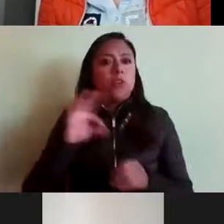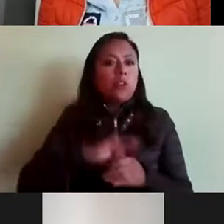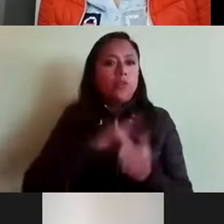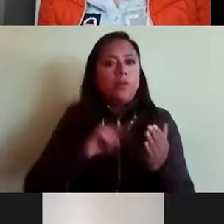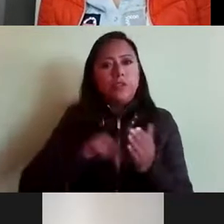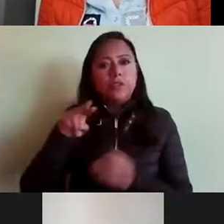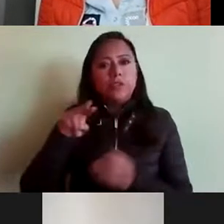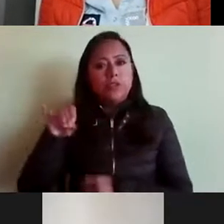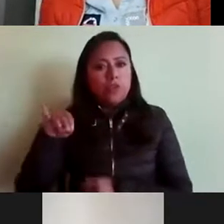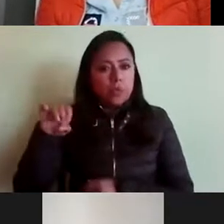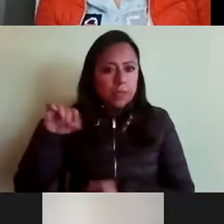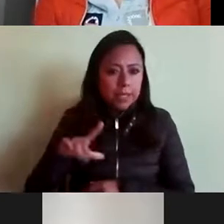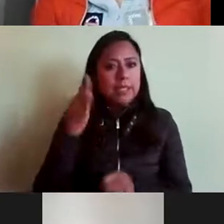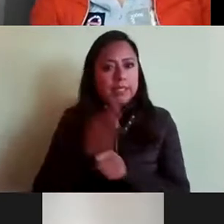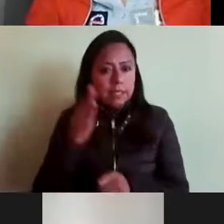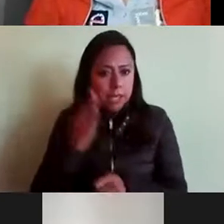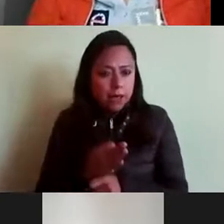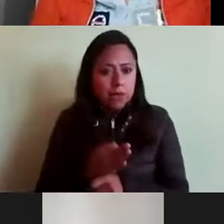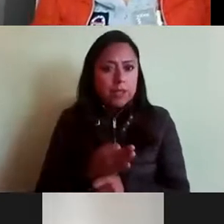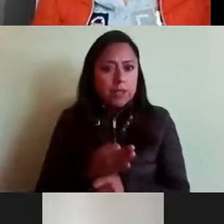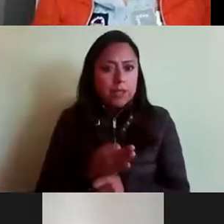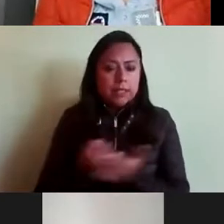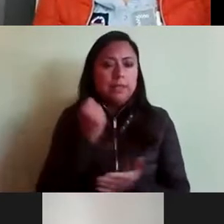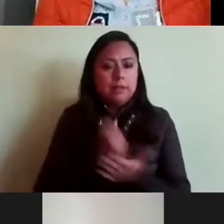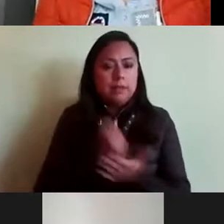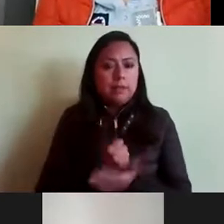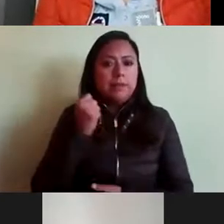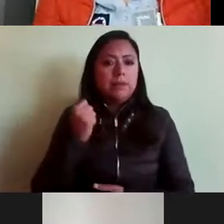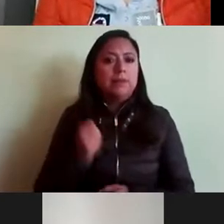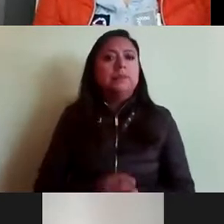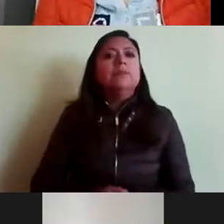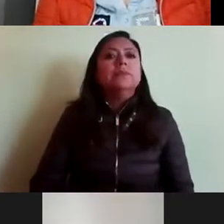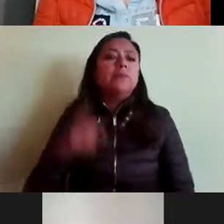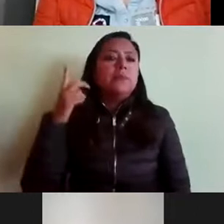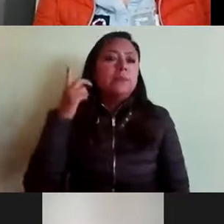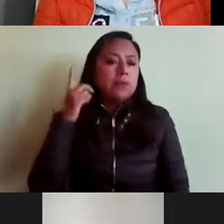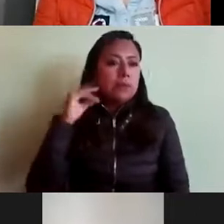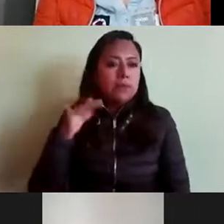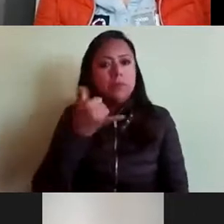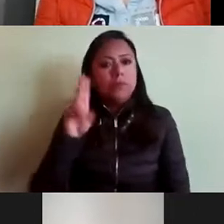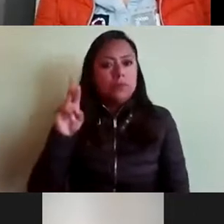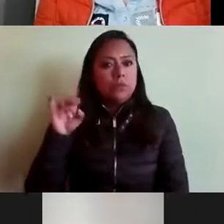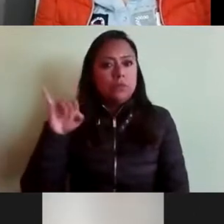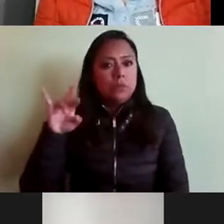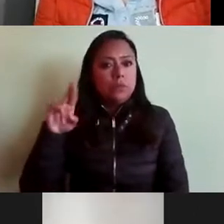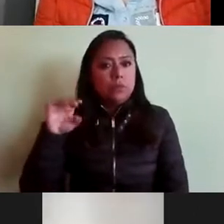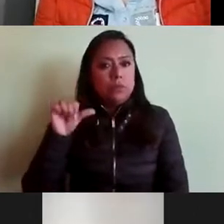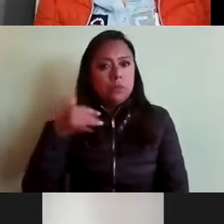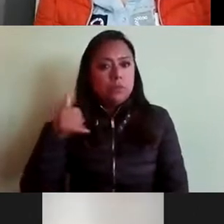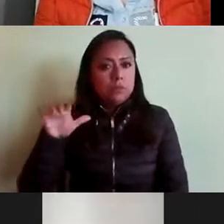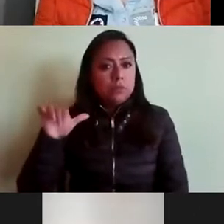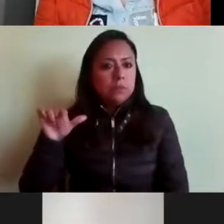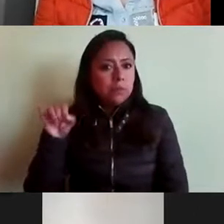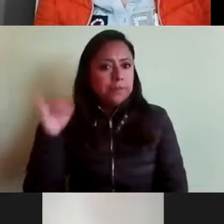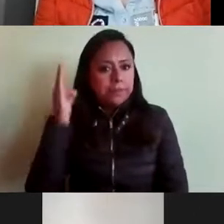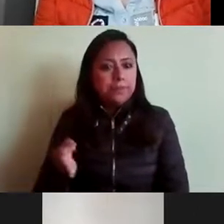si es de aprobarse el dictamen de referencia. ¿Yuriri Ayala Zúñiga? En pro. Margarita Saldaña